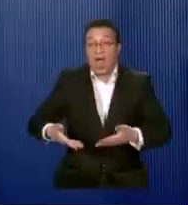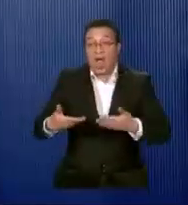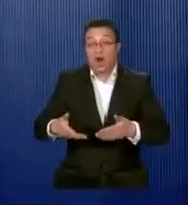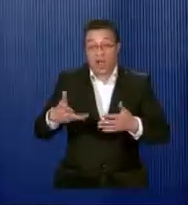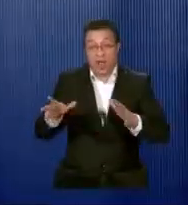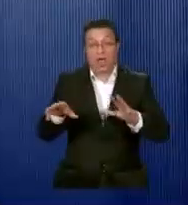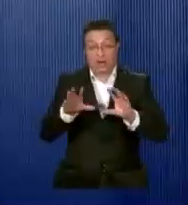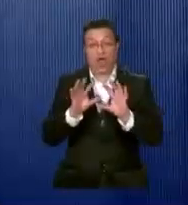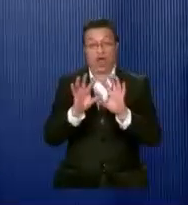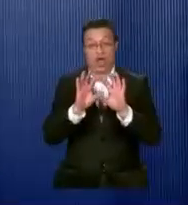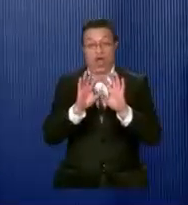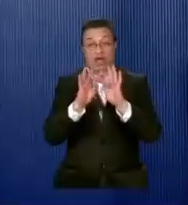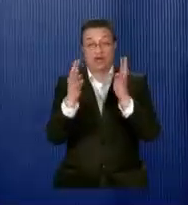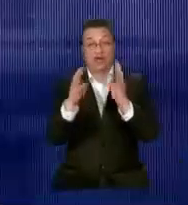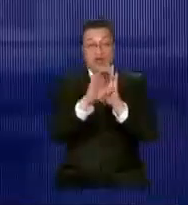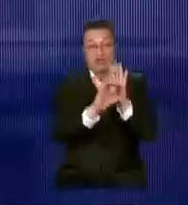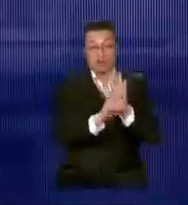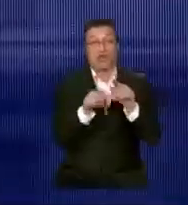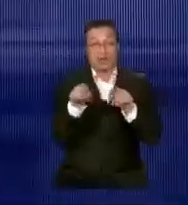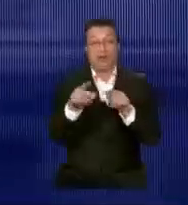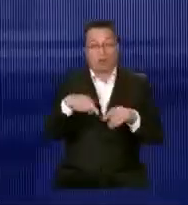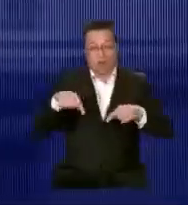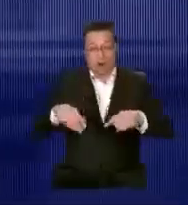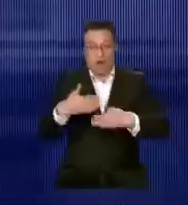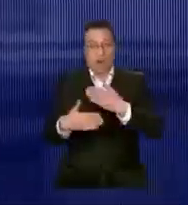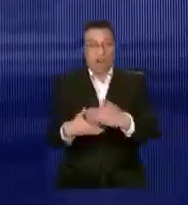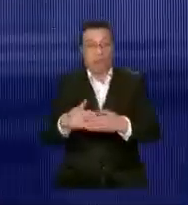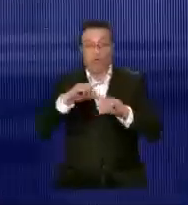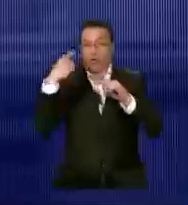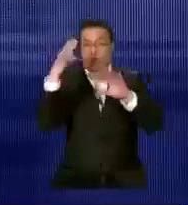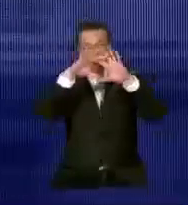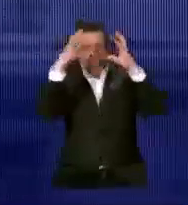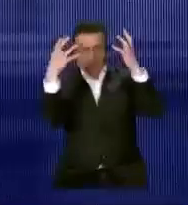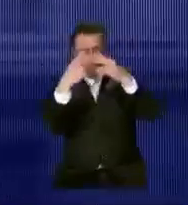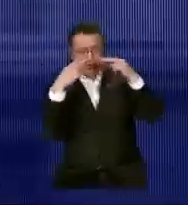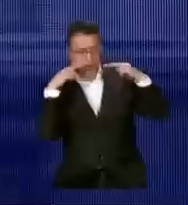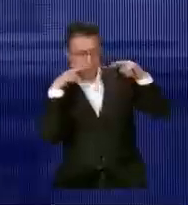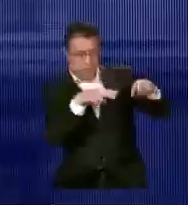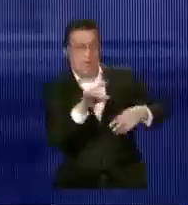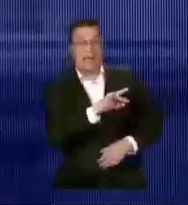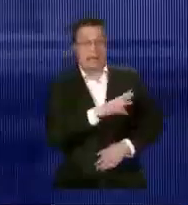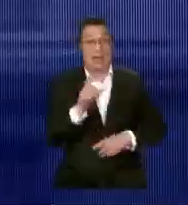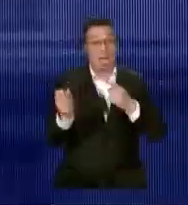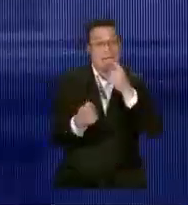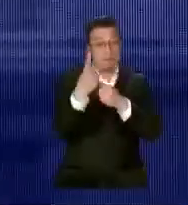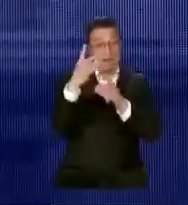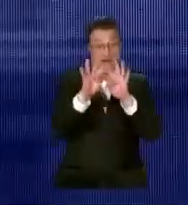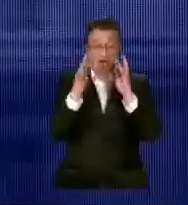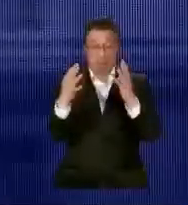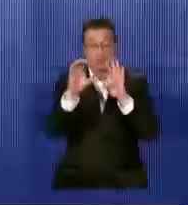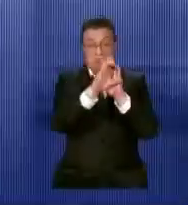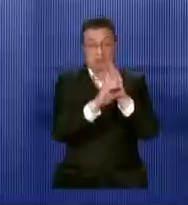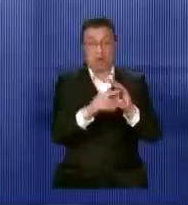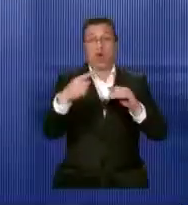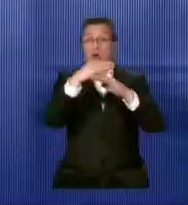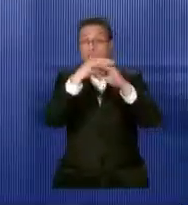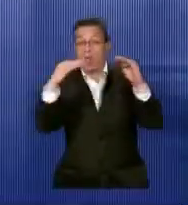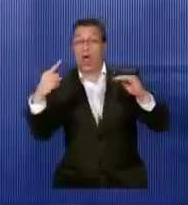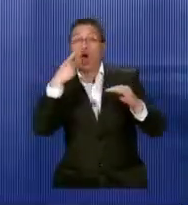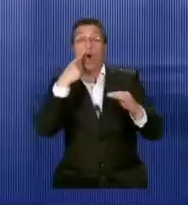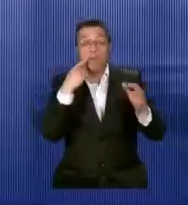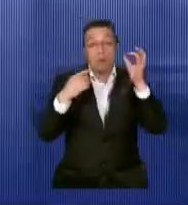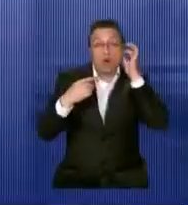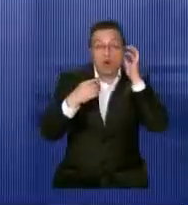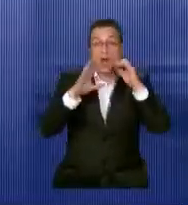en la convención, yo creo que estamos en un proceso inédito que el mundo está mirando. La primera convención constitucional paritaria con participación de los